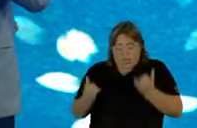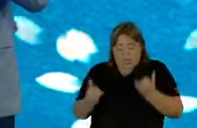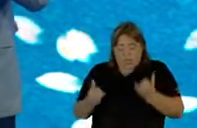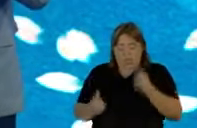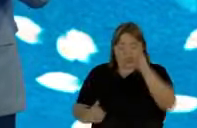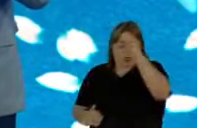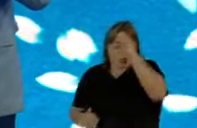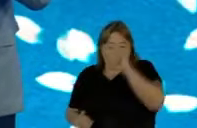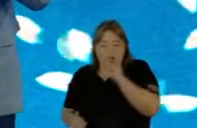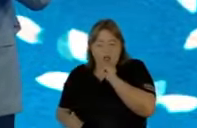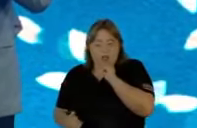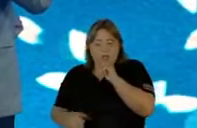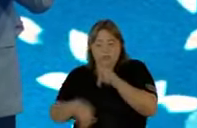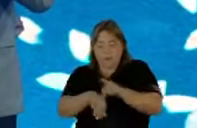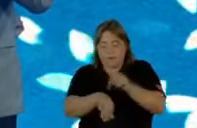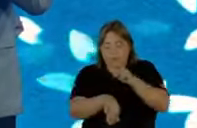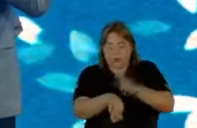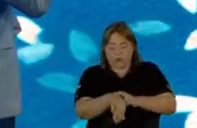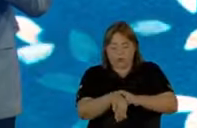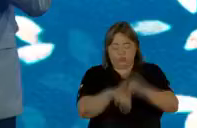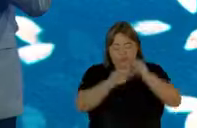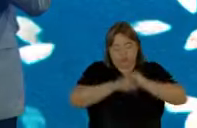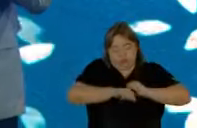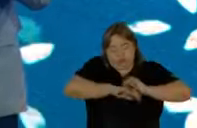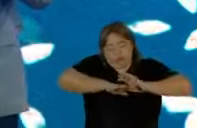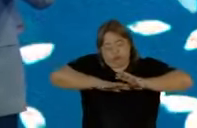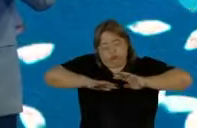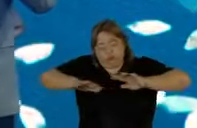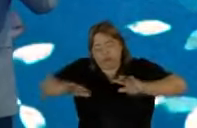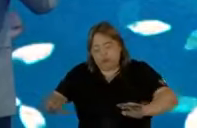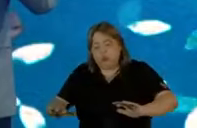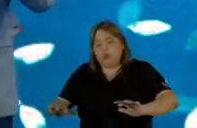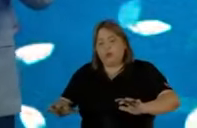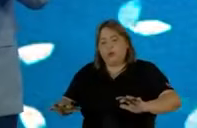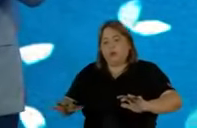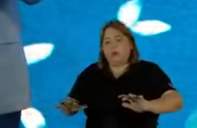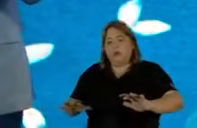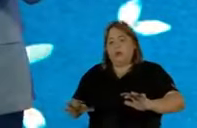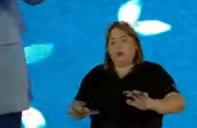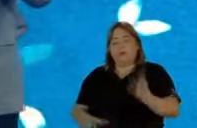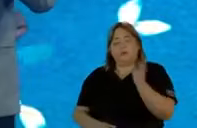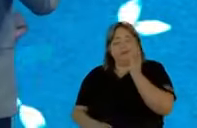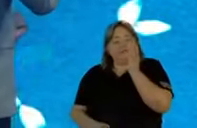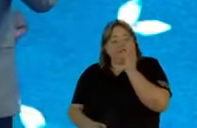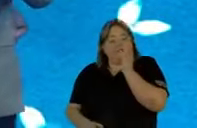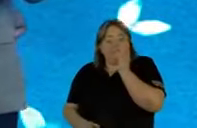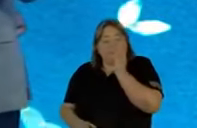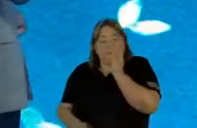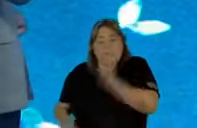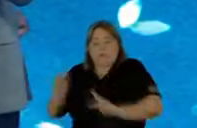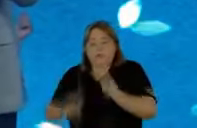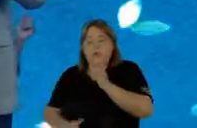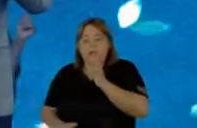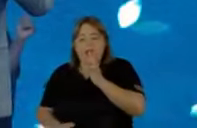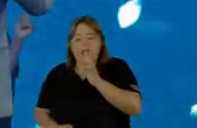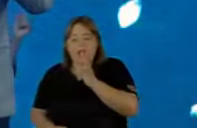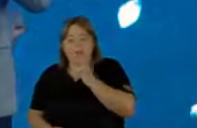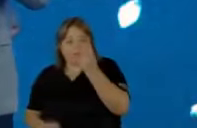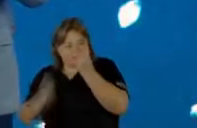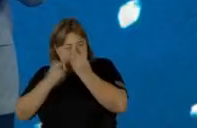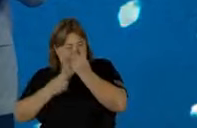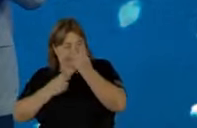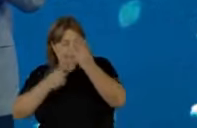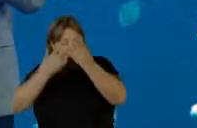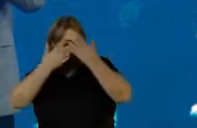Puerto Rico, se está desatando una unción poderosa. Los mudos hablan, los ciegos ven, los cojos